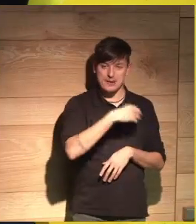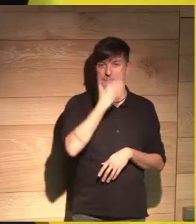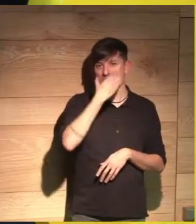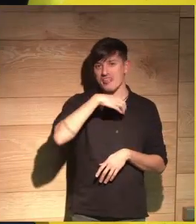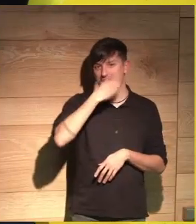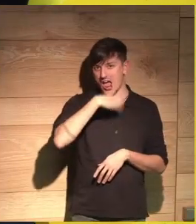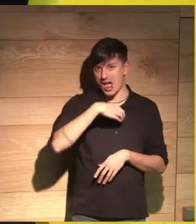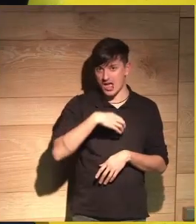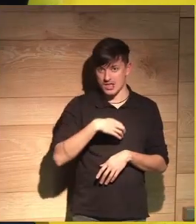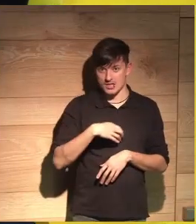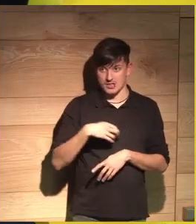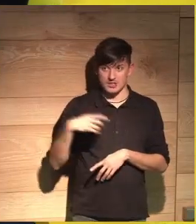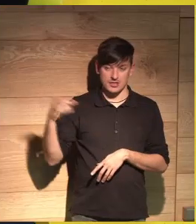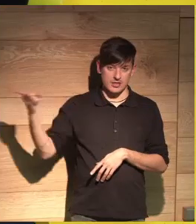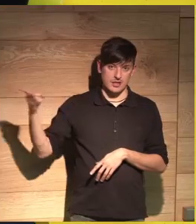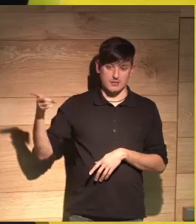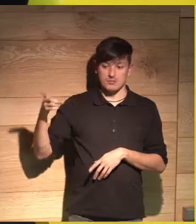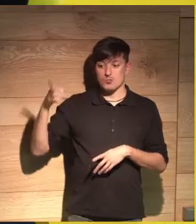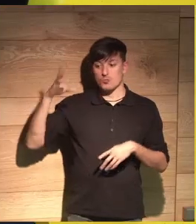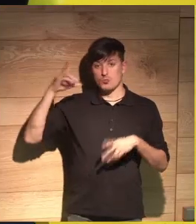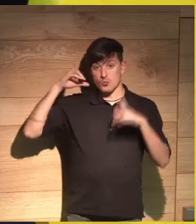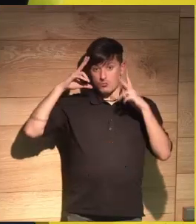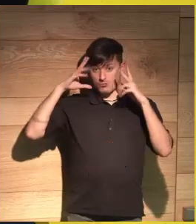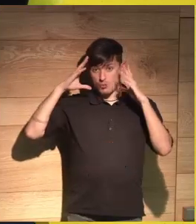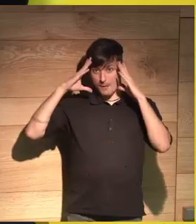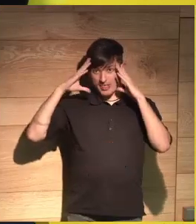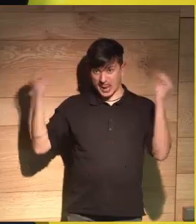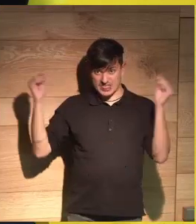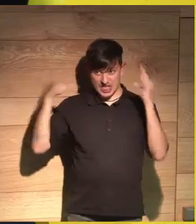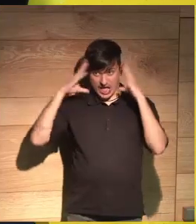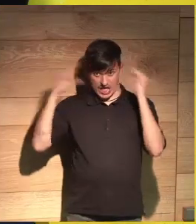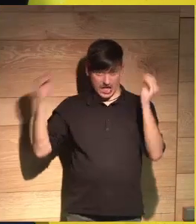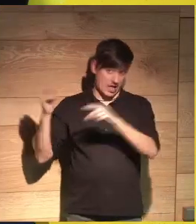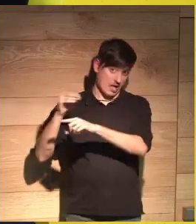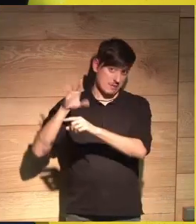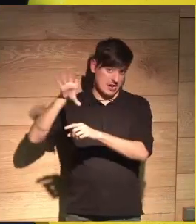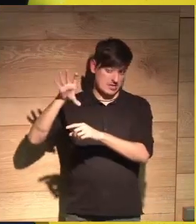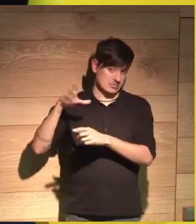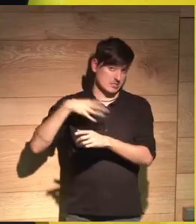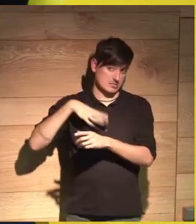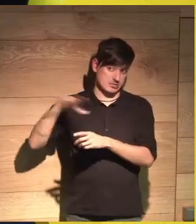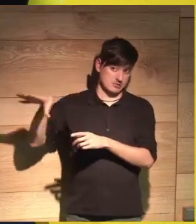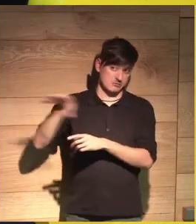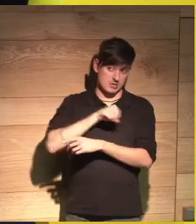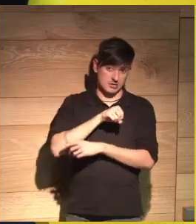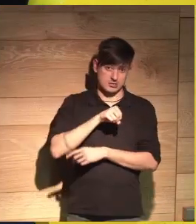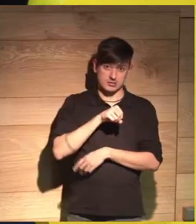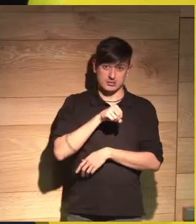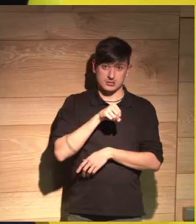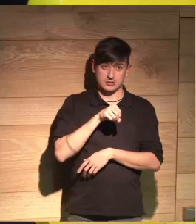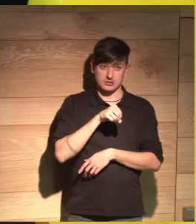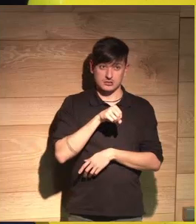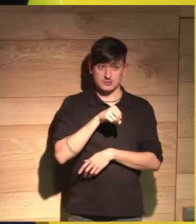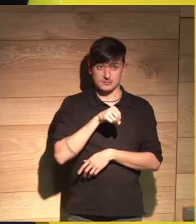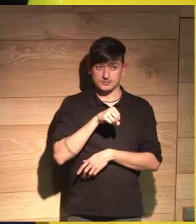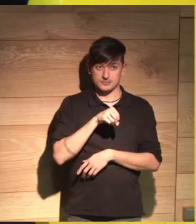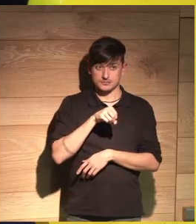llegan de nueva zelanda por la primera vez en estadios maya con esas condiciones la gran pregunta es que la